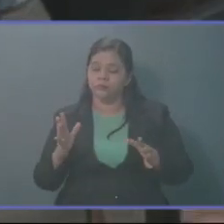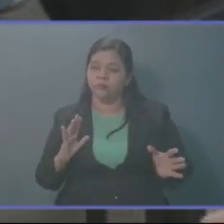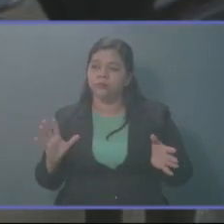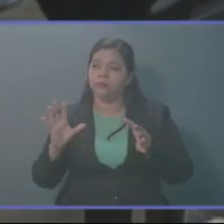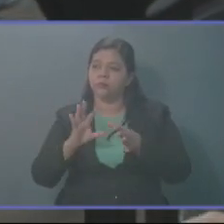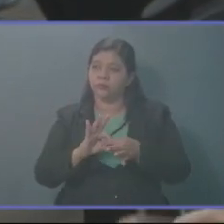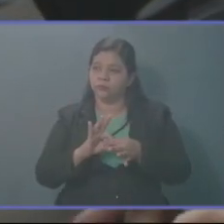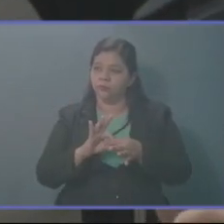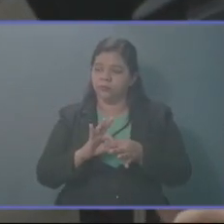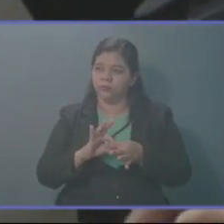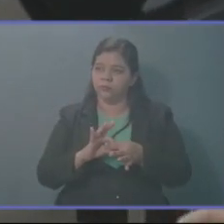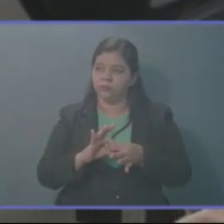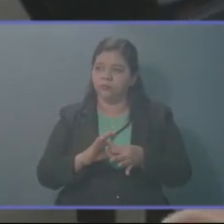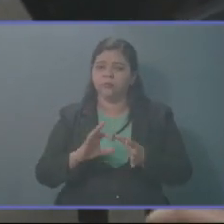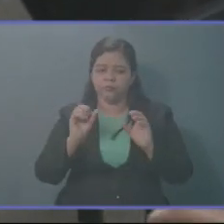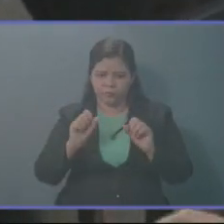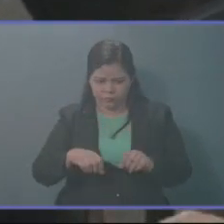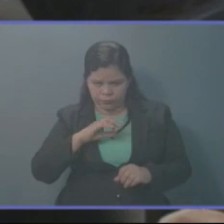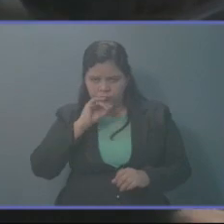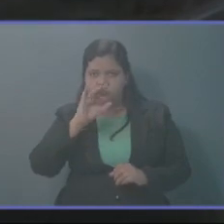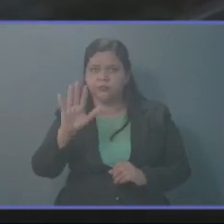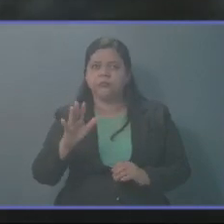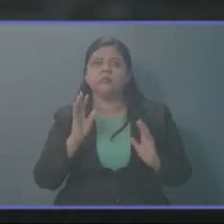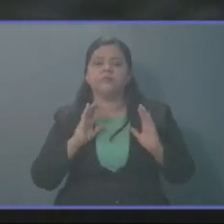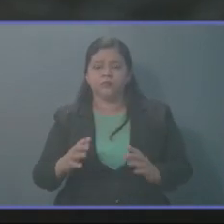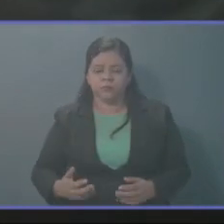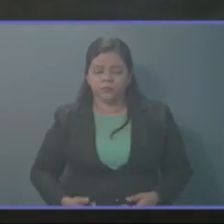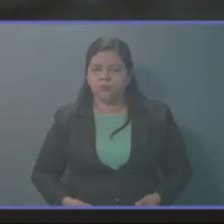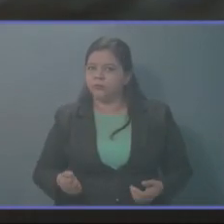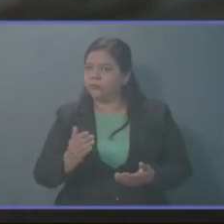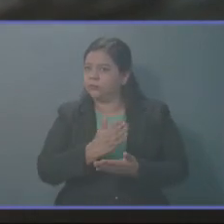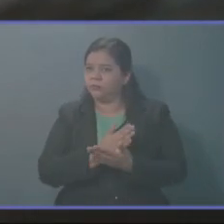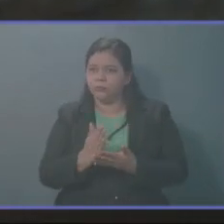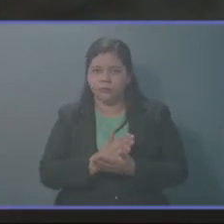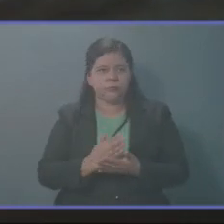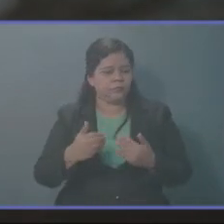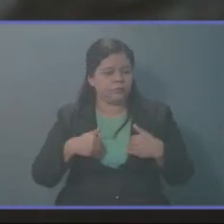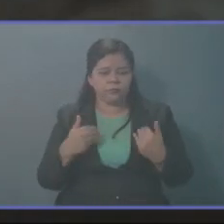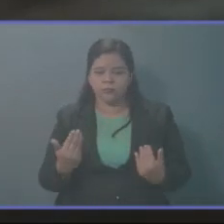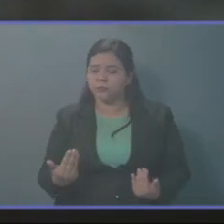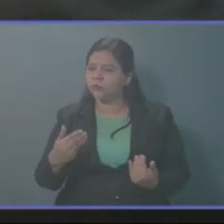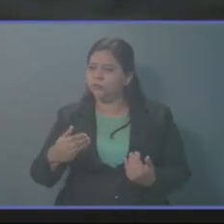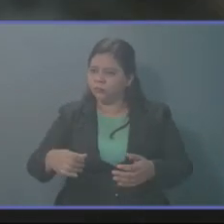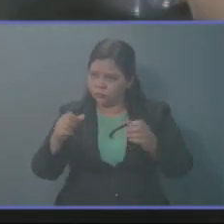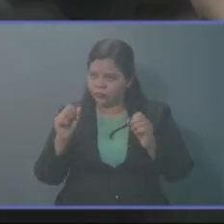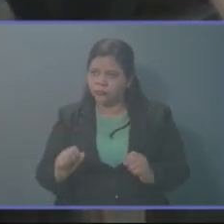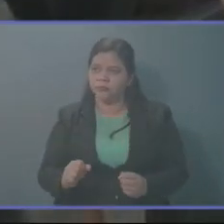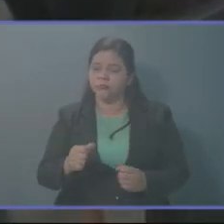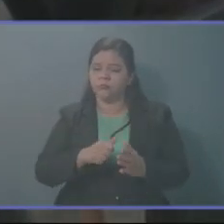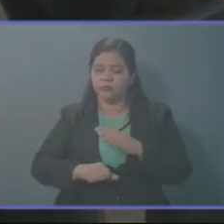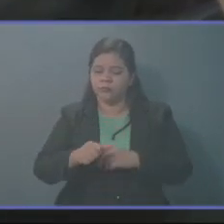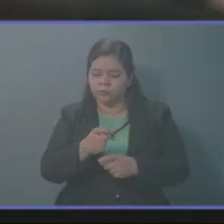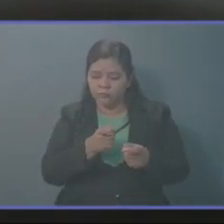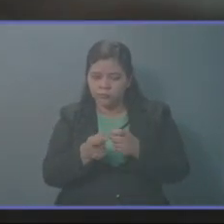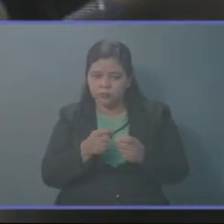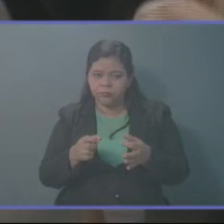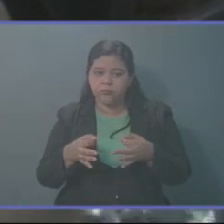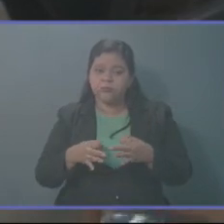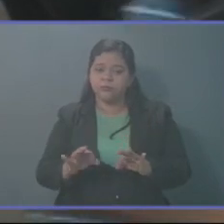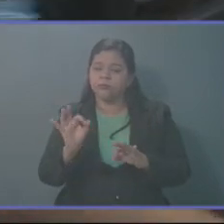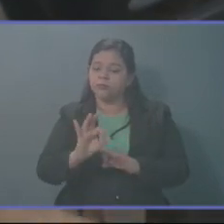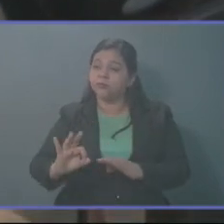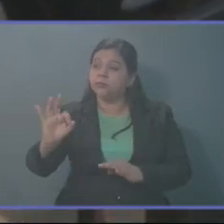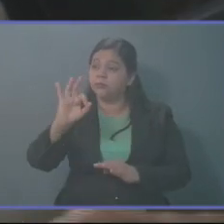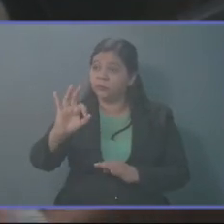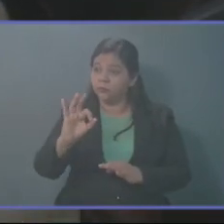con, y hay que decirlo, el gobierno no ha tenido la capacidad de administrar de mejor manera o de manera,